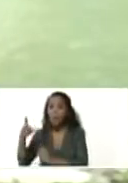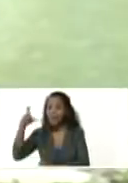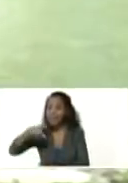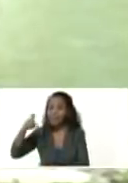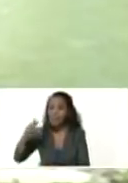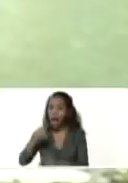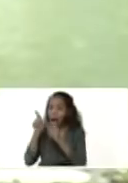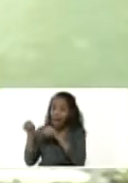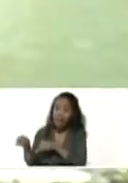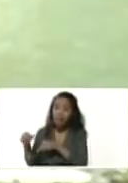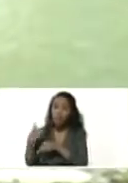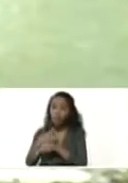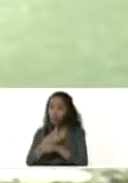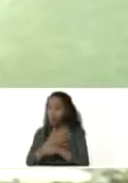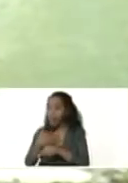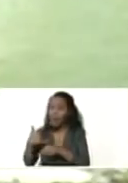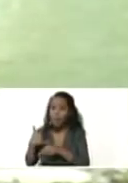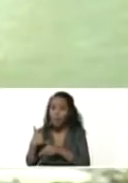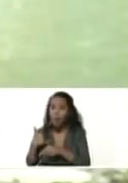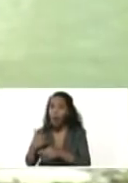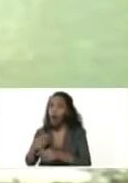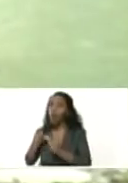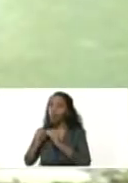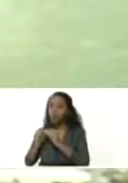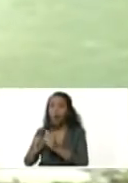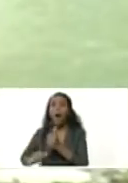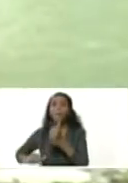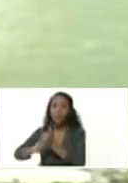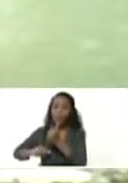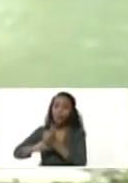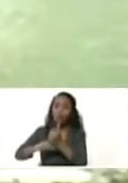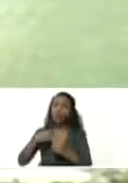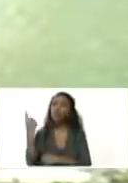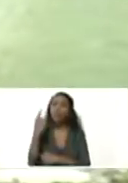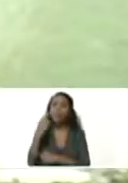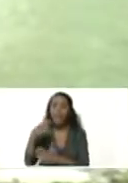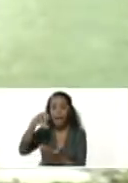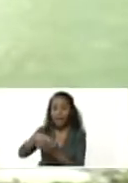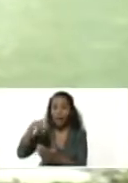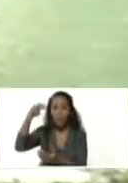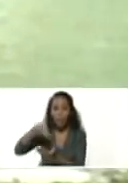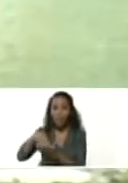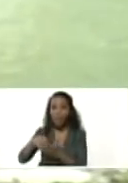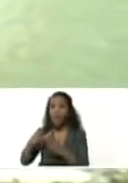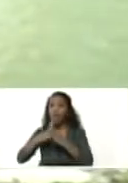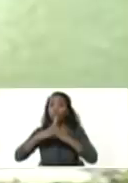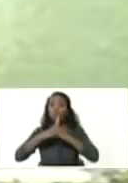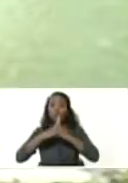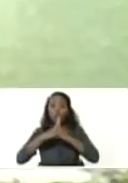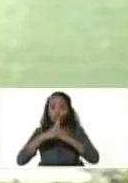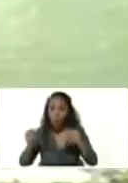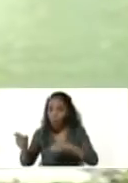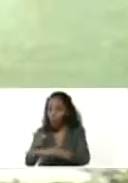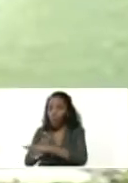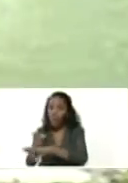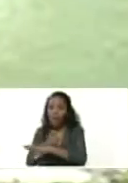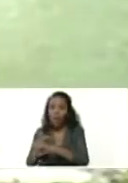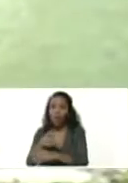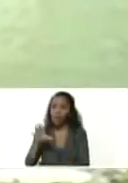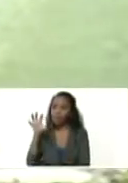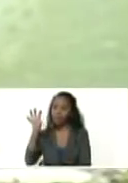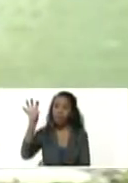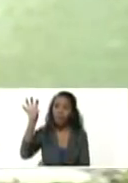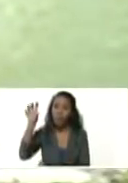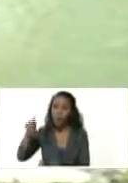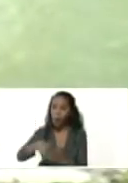donde queremos que nos continúen apoyando, que no sea solamente el Estado Miranda, que sean todos los gobernadores del país que